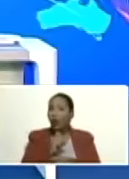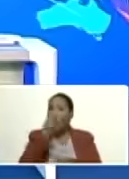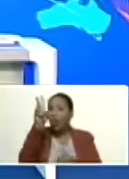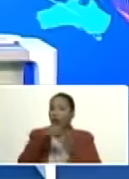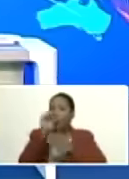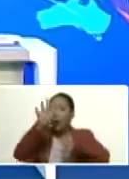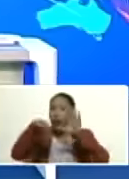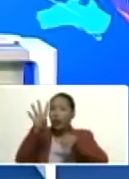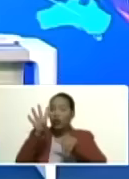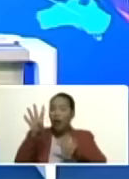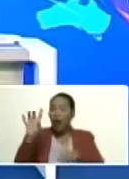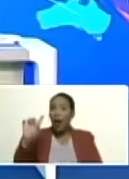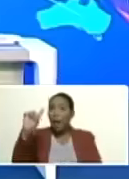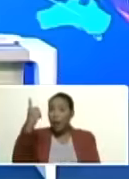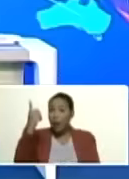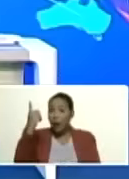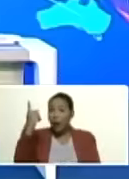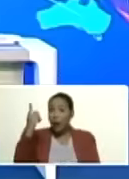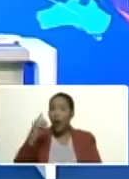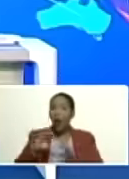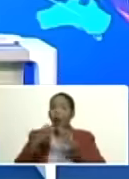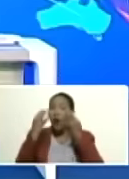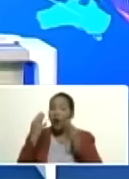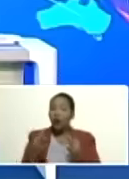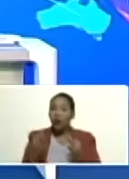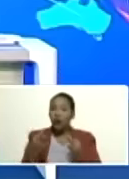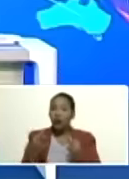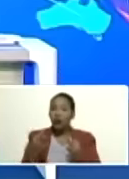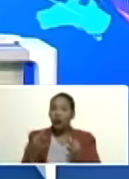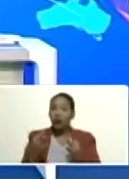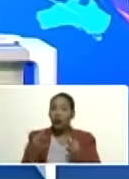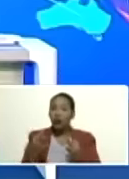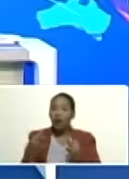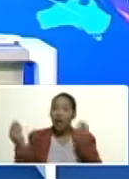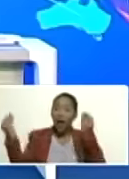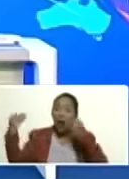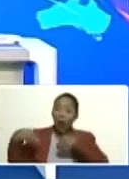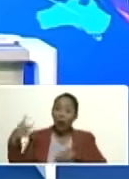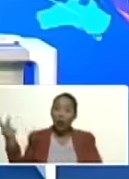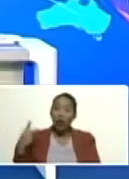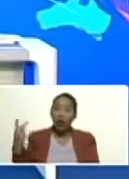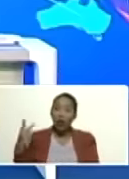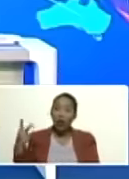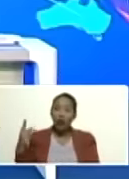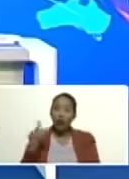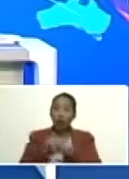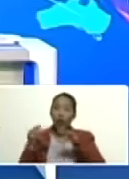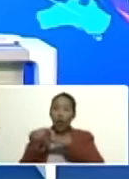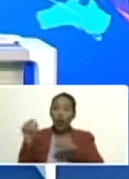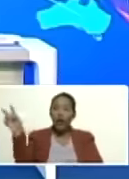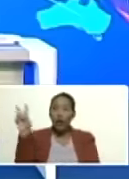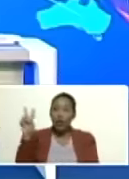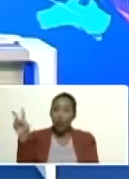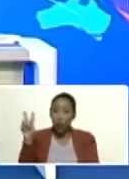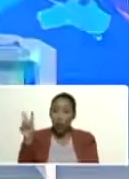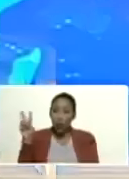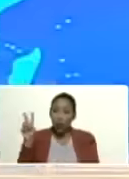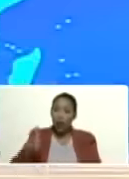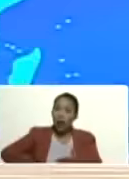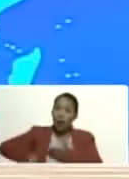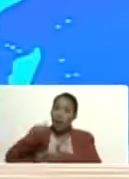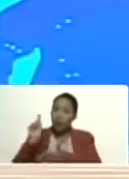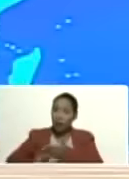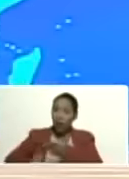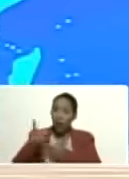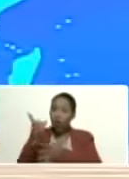2014, el primer buen oficiante convenido por las partes, como consta en documento firmado por Guyana y